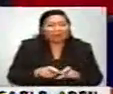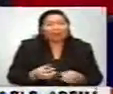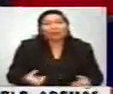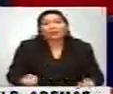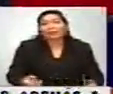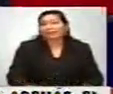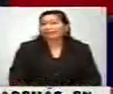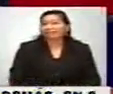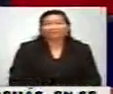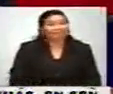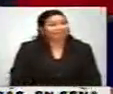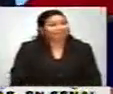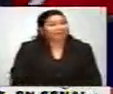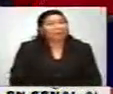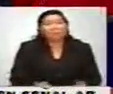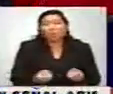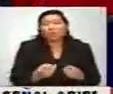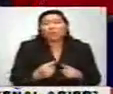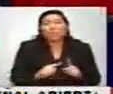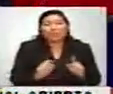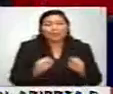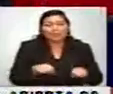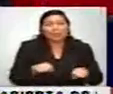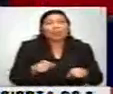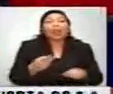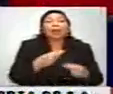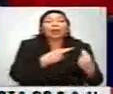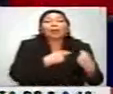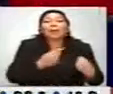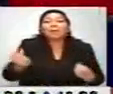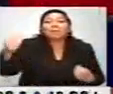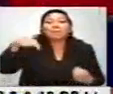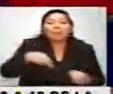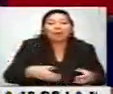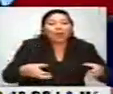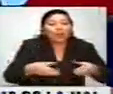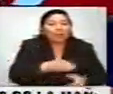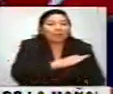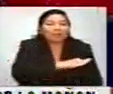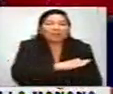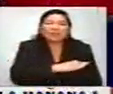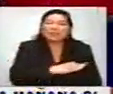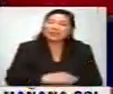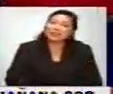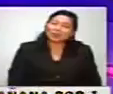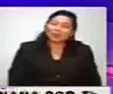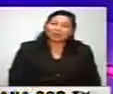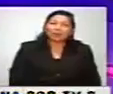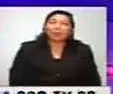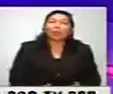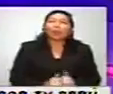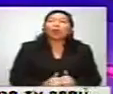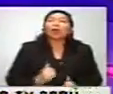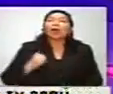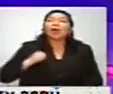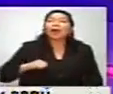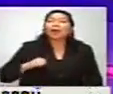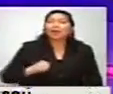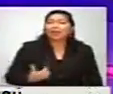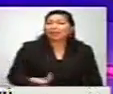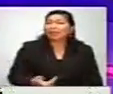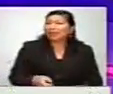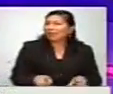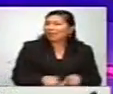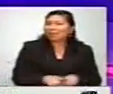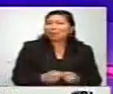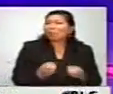porque sería quizás un exceso, pero sí en la comisión que le corresponde, que es la Comisión de Fiscalización y Contraloría. ¿Y qué hacer con los alcaldes? Porque los